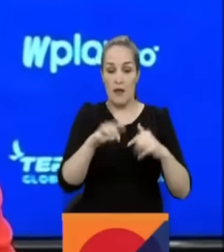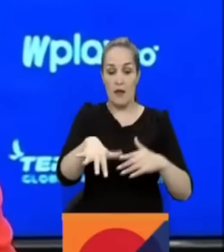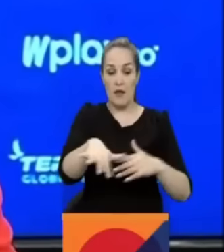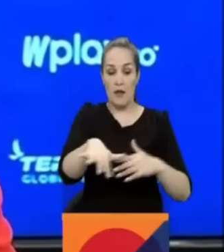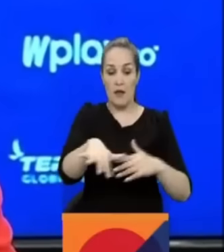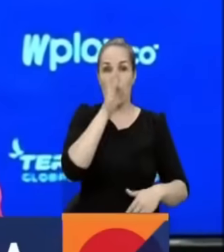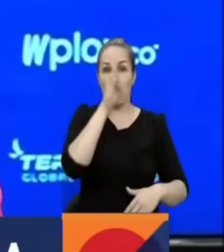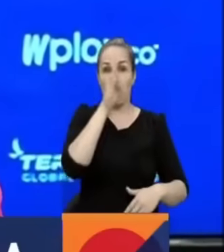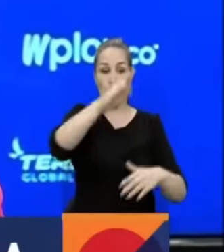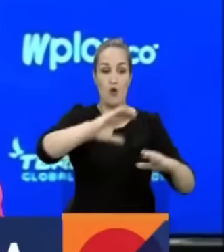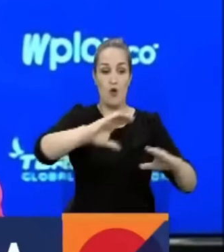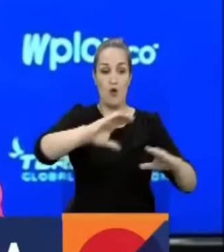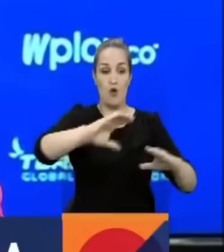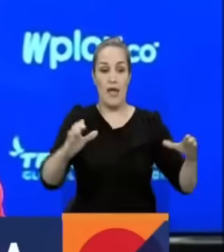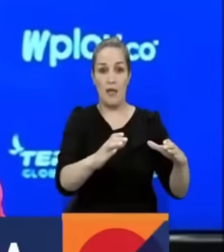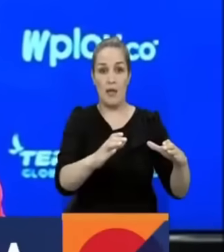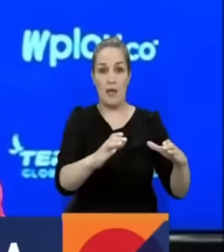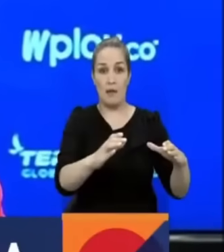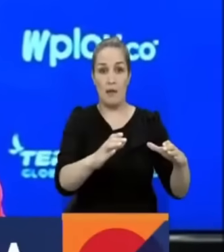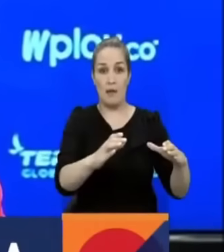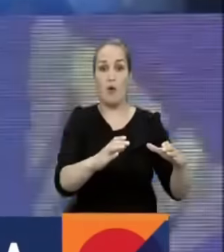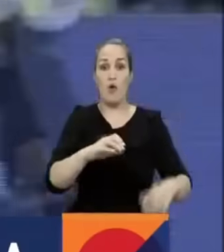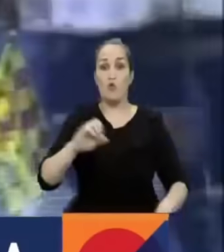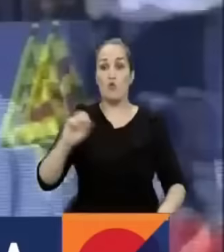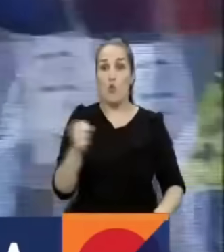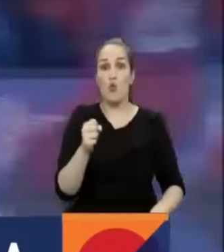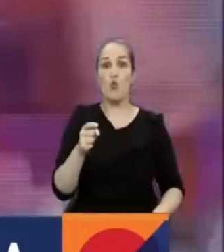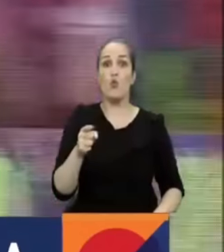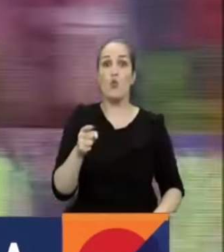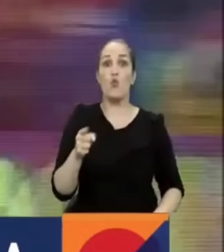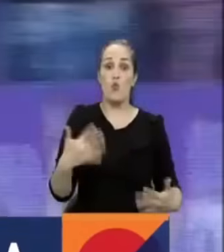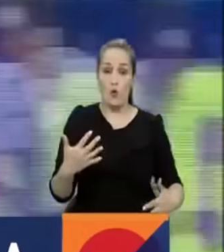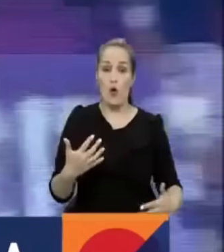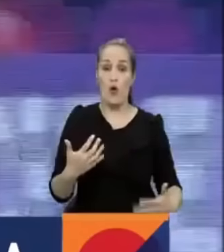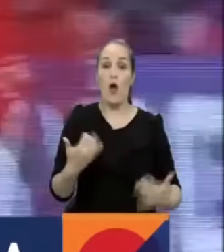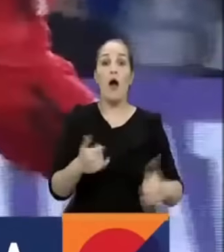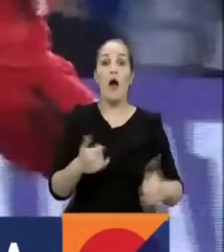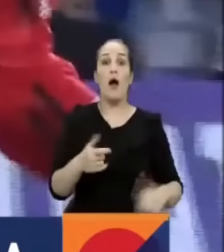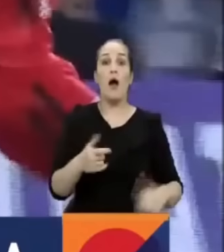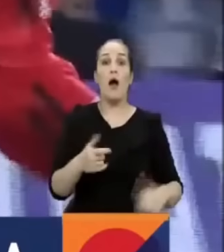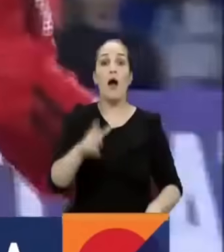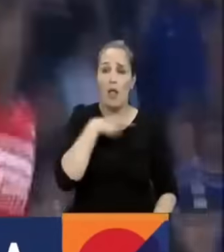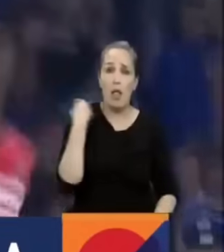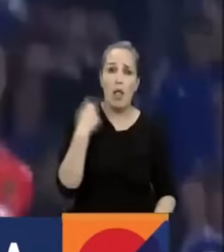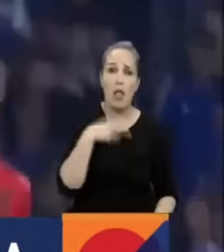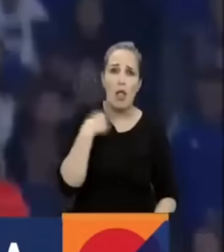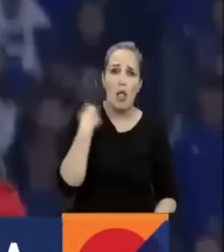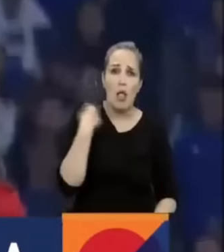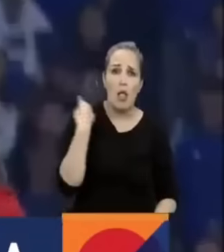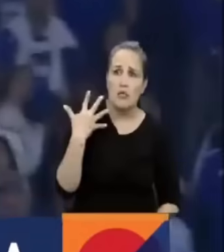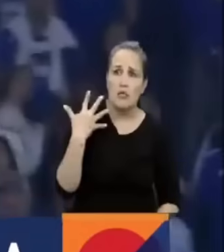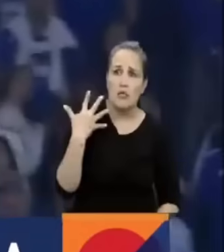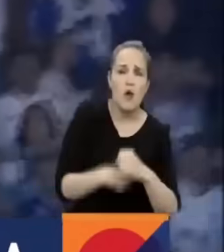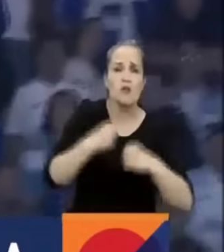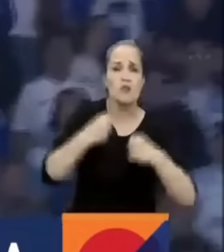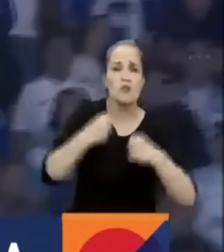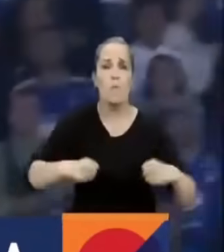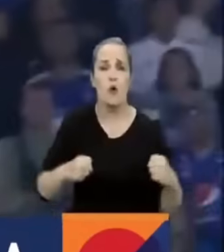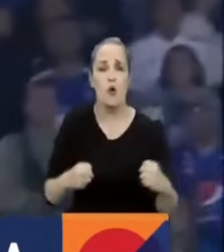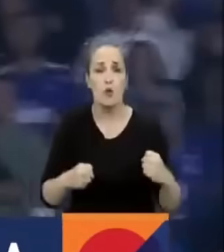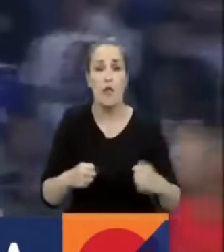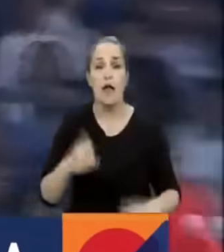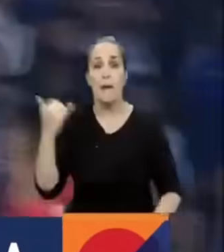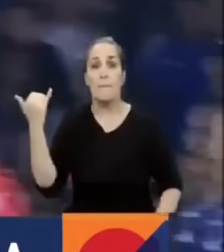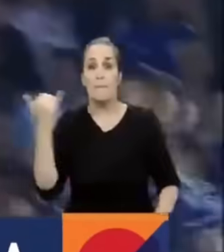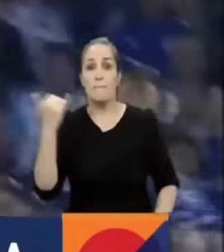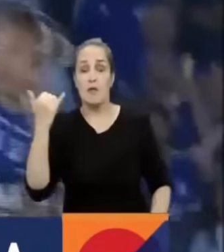Es un equipo que va a ser bravo internacionalmente. El América no le gana a Millonarios en Bogotá desde hace 5 años y el embajador amplía la ventaja de victorias